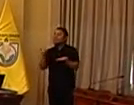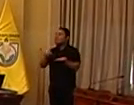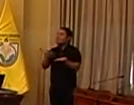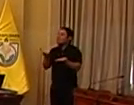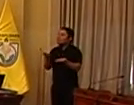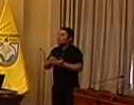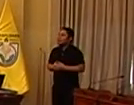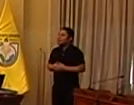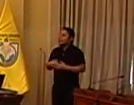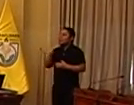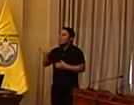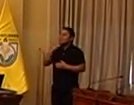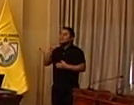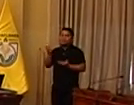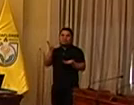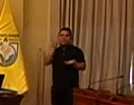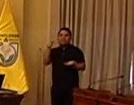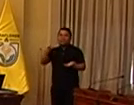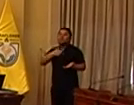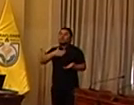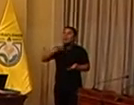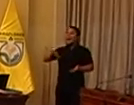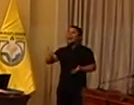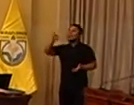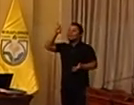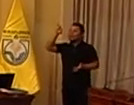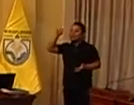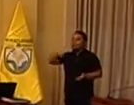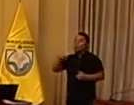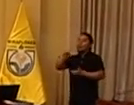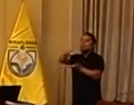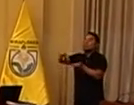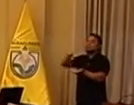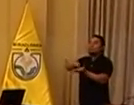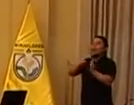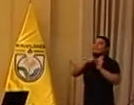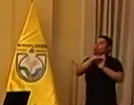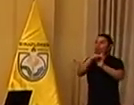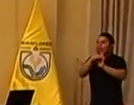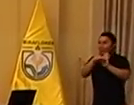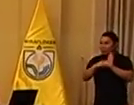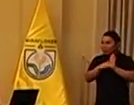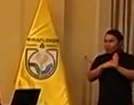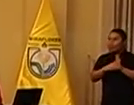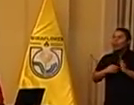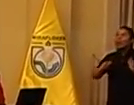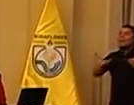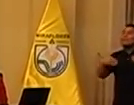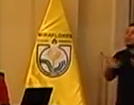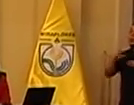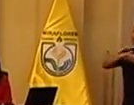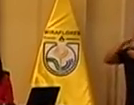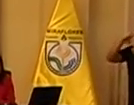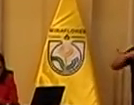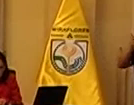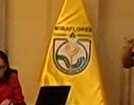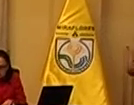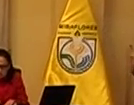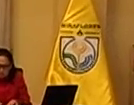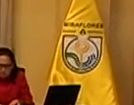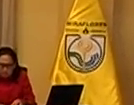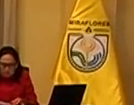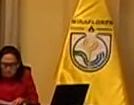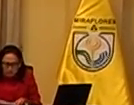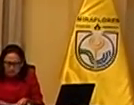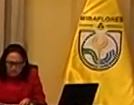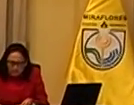como bien se ha escuchado, estamos seleccionados como una ciudad modelo para hacer un programa internacional de cooperación urbana